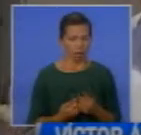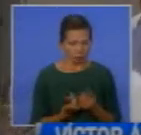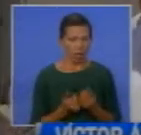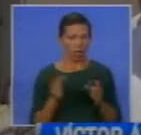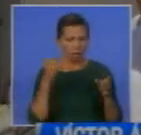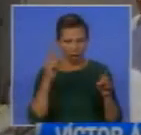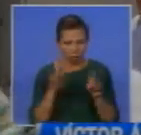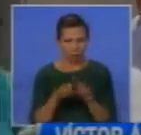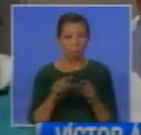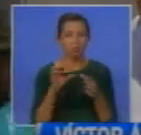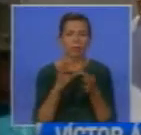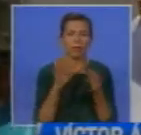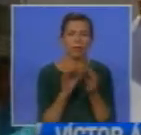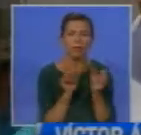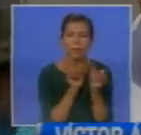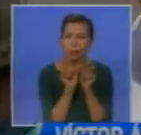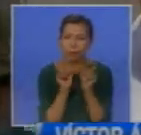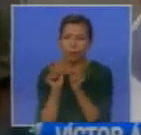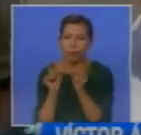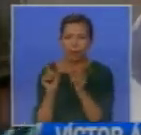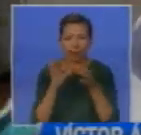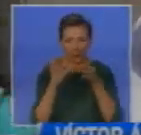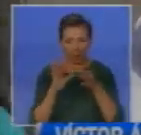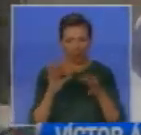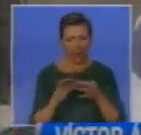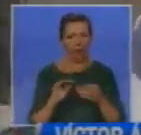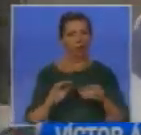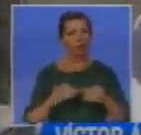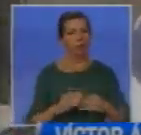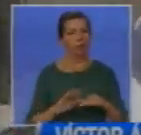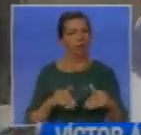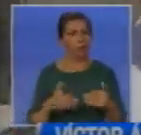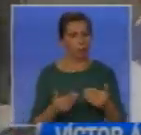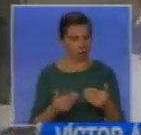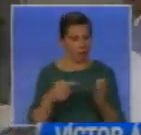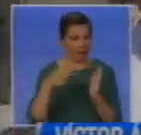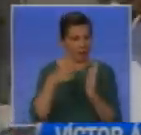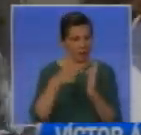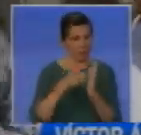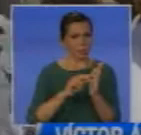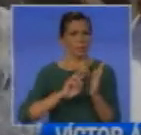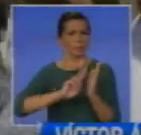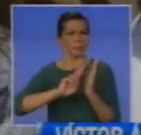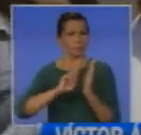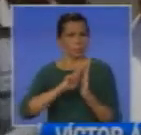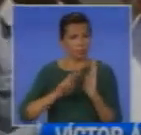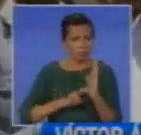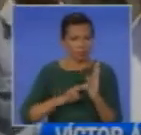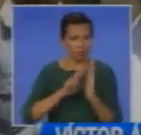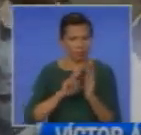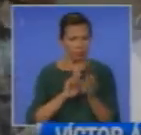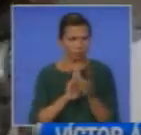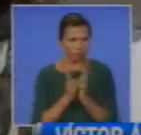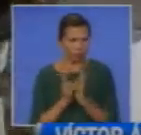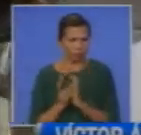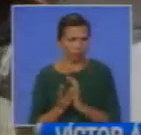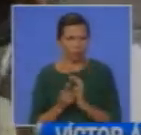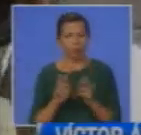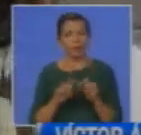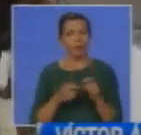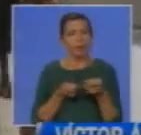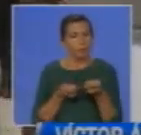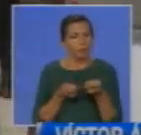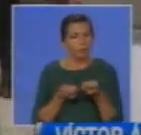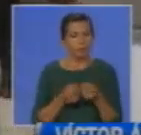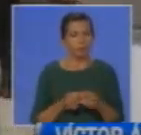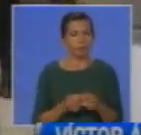en la ley orgánica de la salud bajo la modalidad de una reforma de la Comisión de Control Sanitario. por culpa